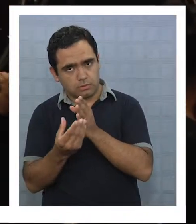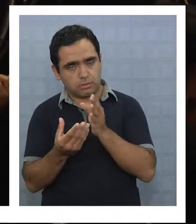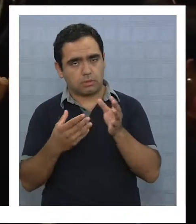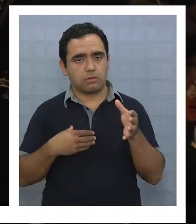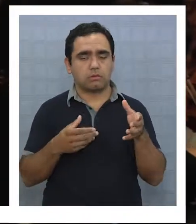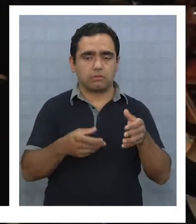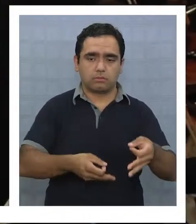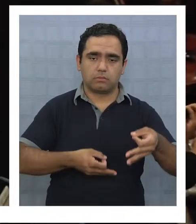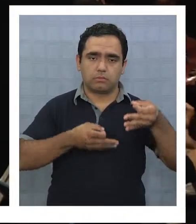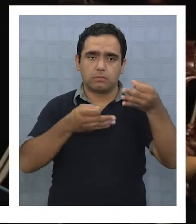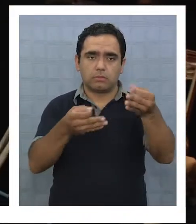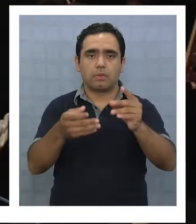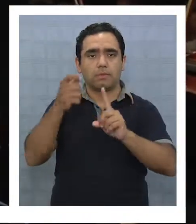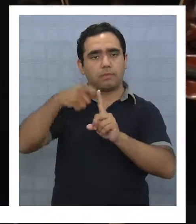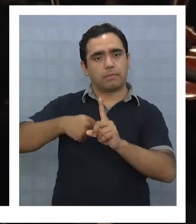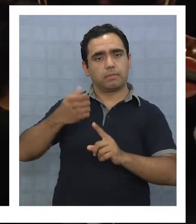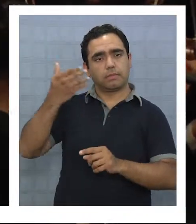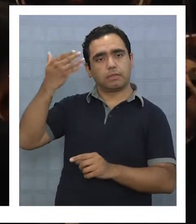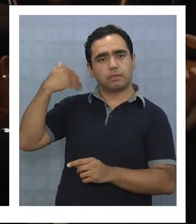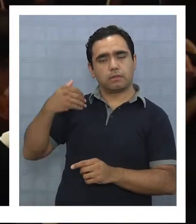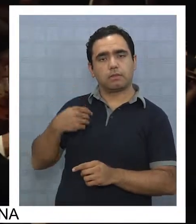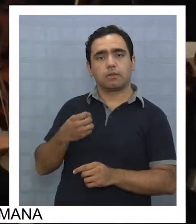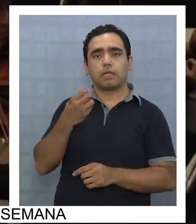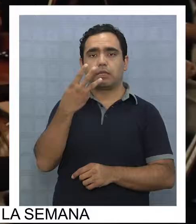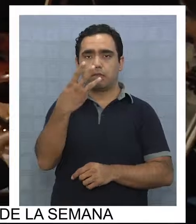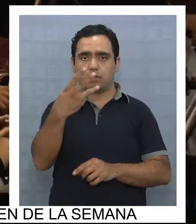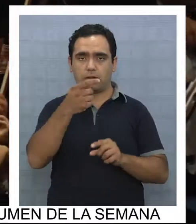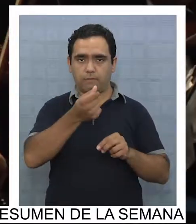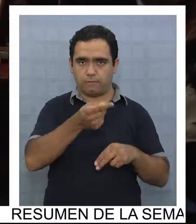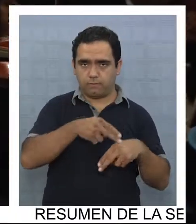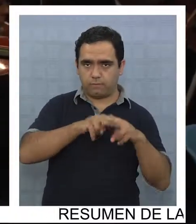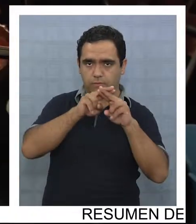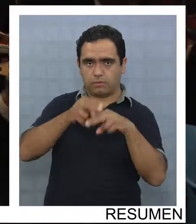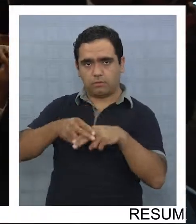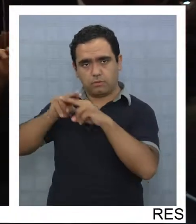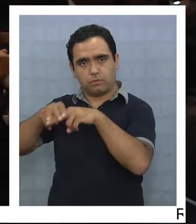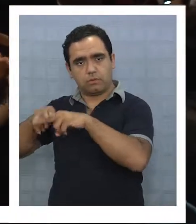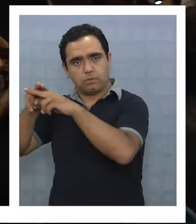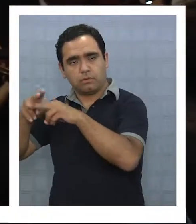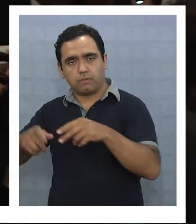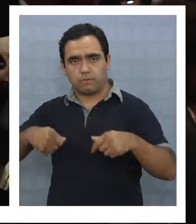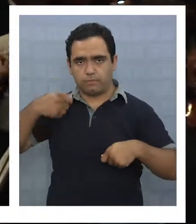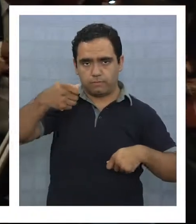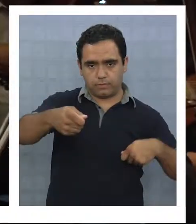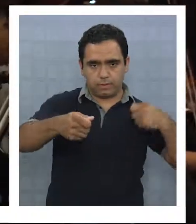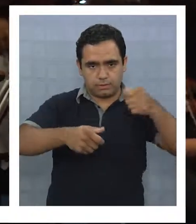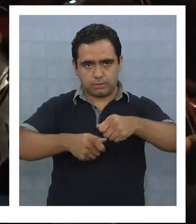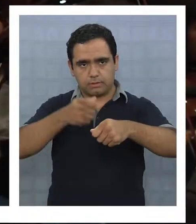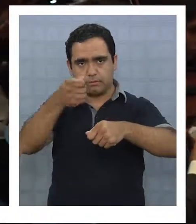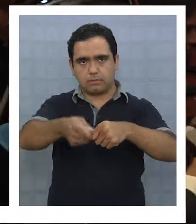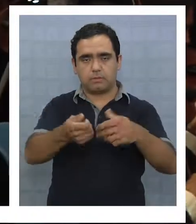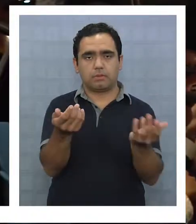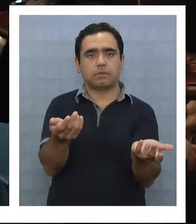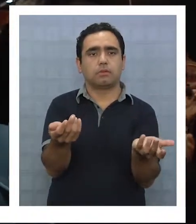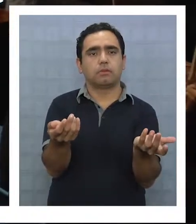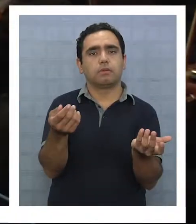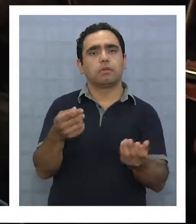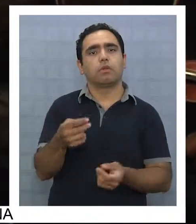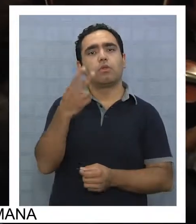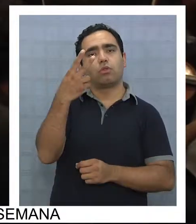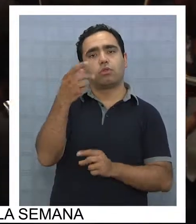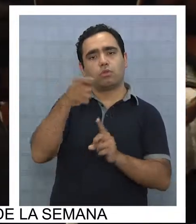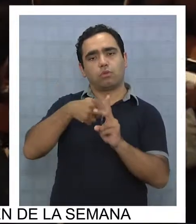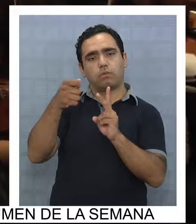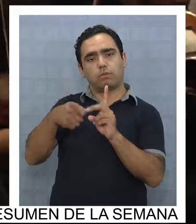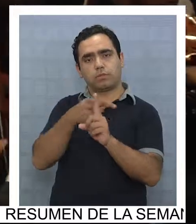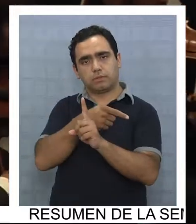presentó el mes pasado para que te dé fondo de financiamiento por la duración de